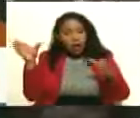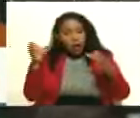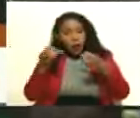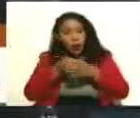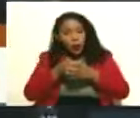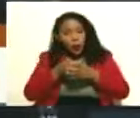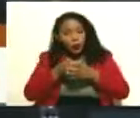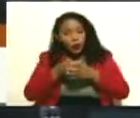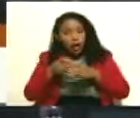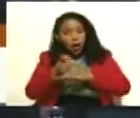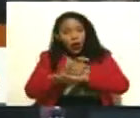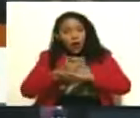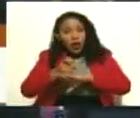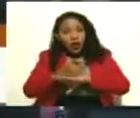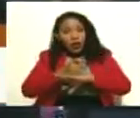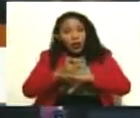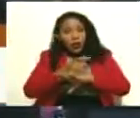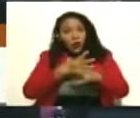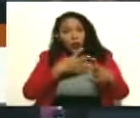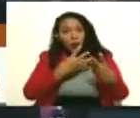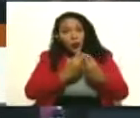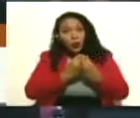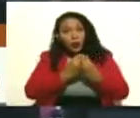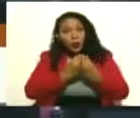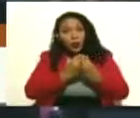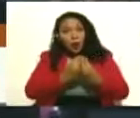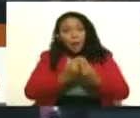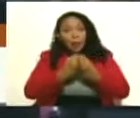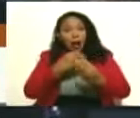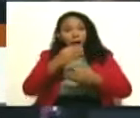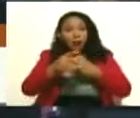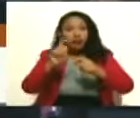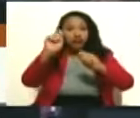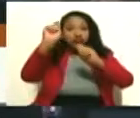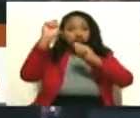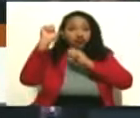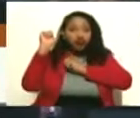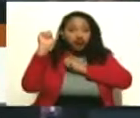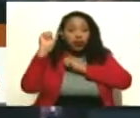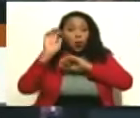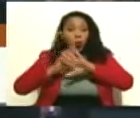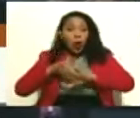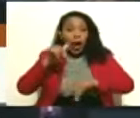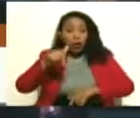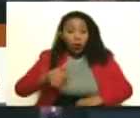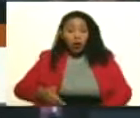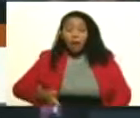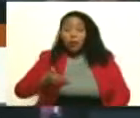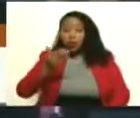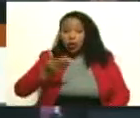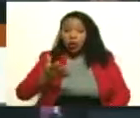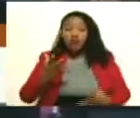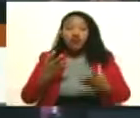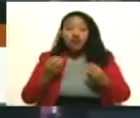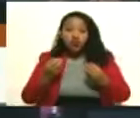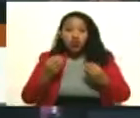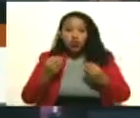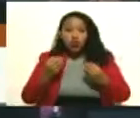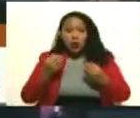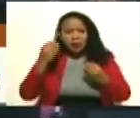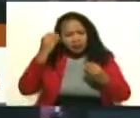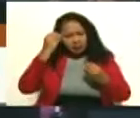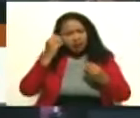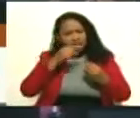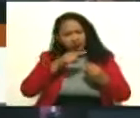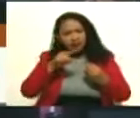el gobernador para asumir responsabilidades, porque esto es muy importante. Imaginen